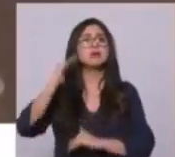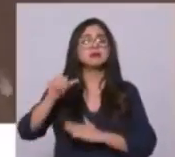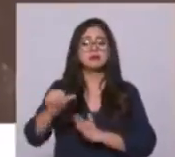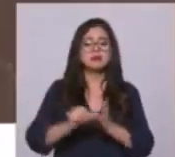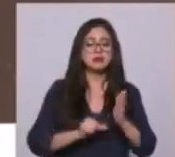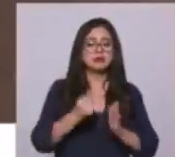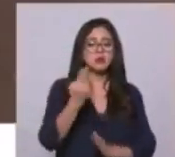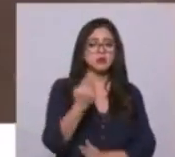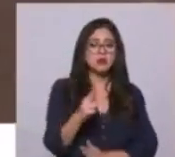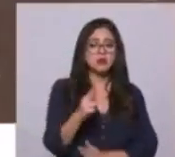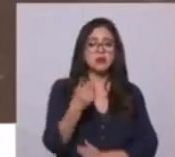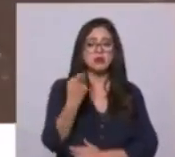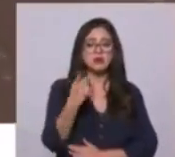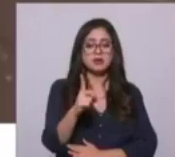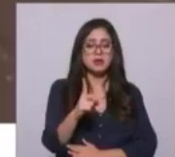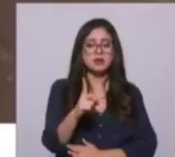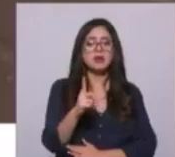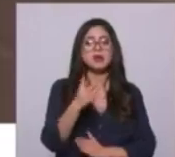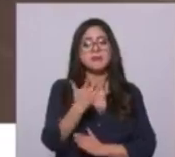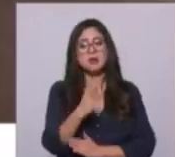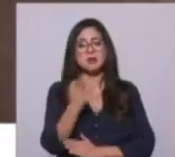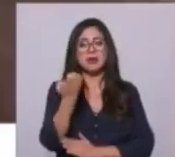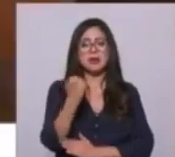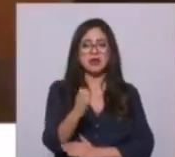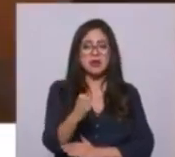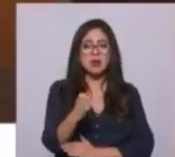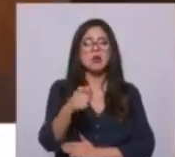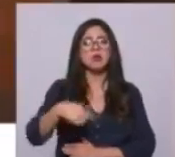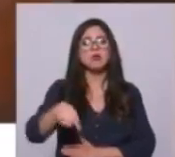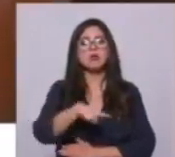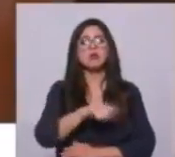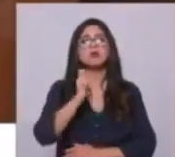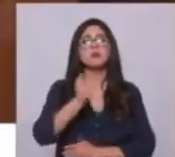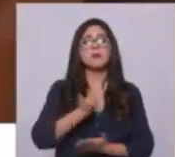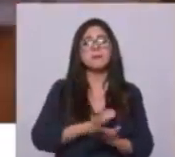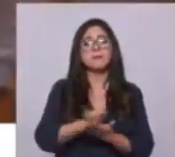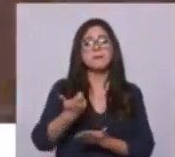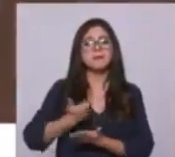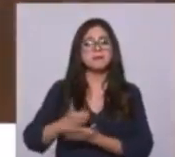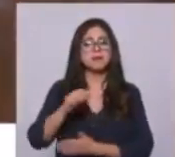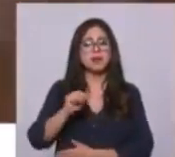los meses de noviembre, diciembre y parte de enero con la llegada de los